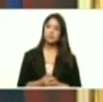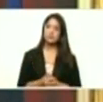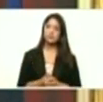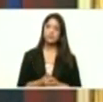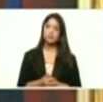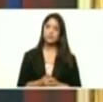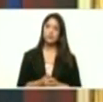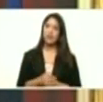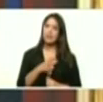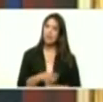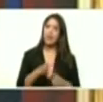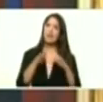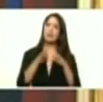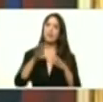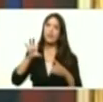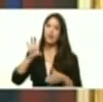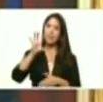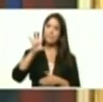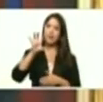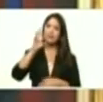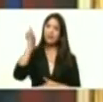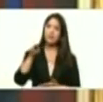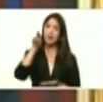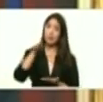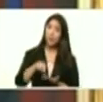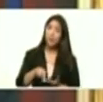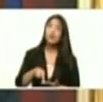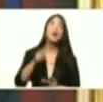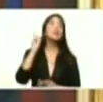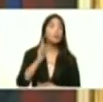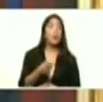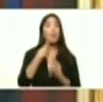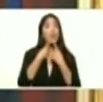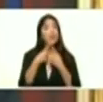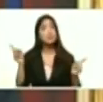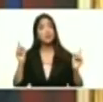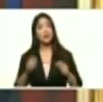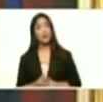favor del equipo de la patria, de la república, tenemos que decirlo.